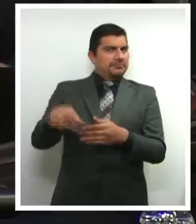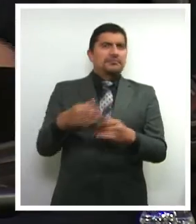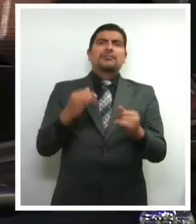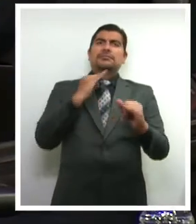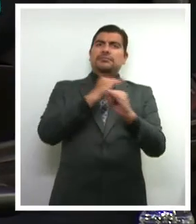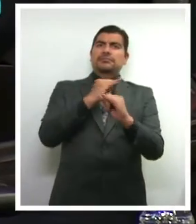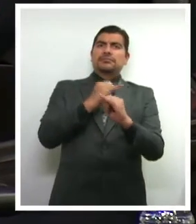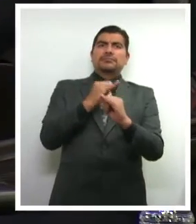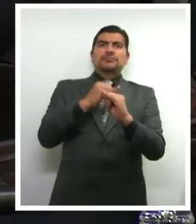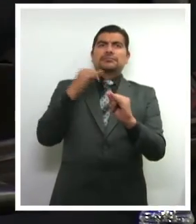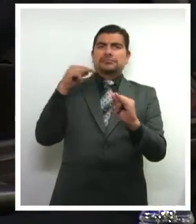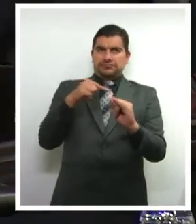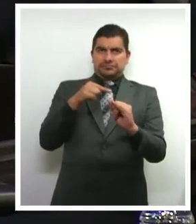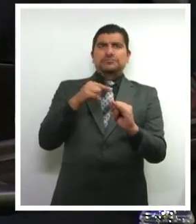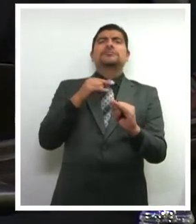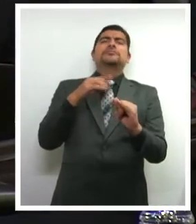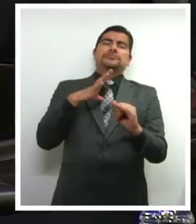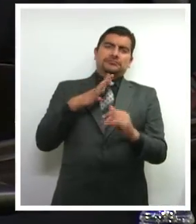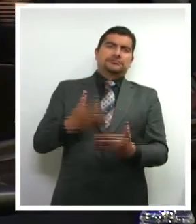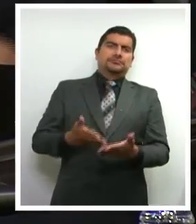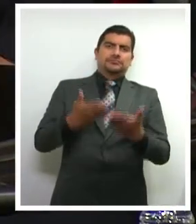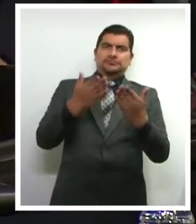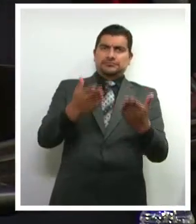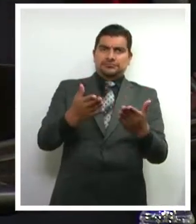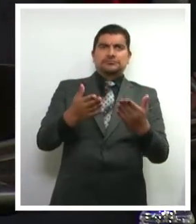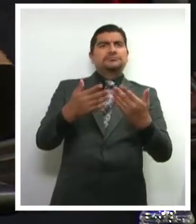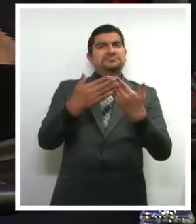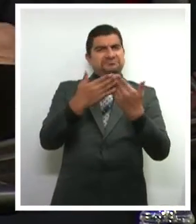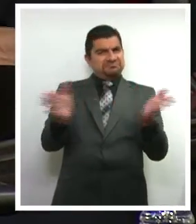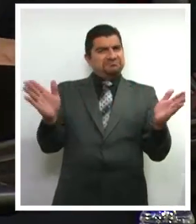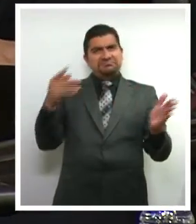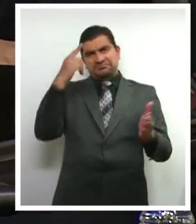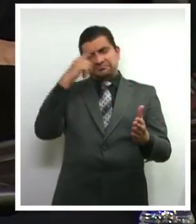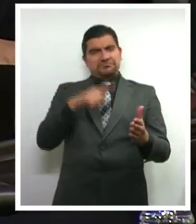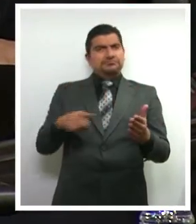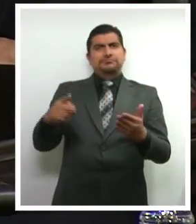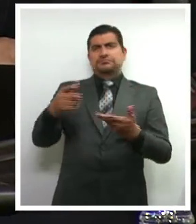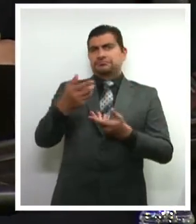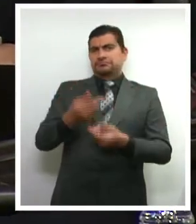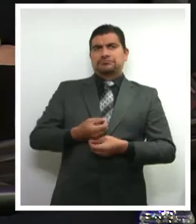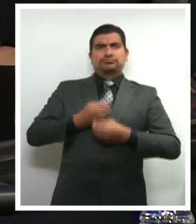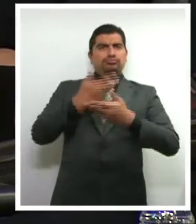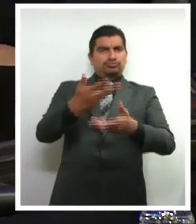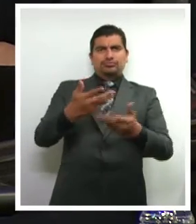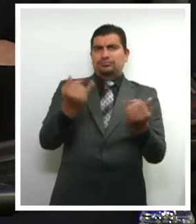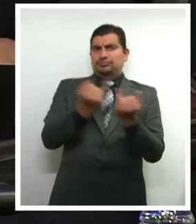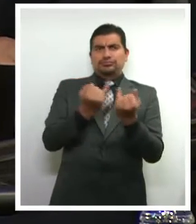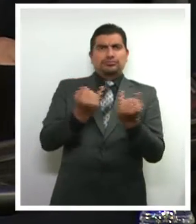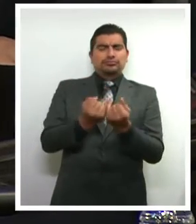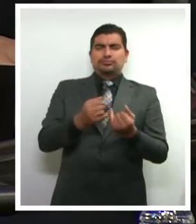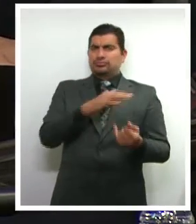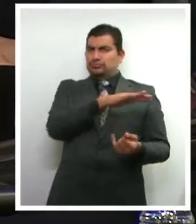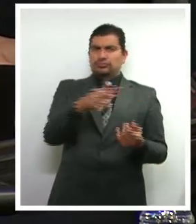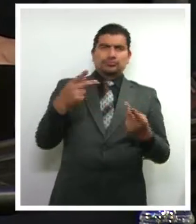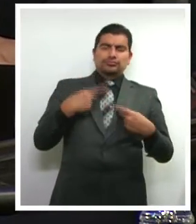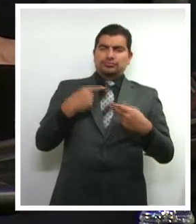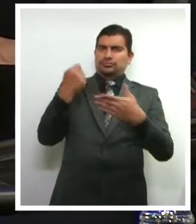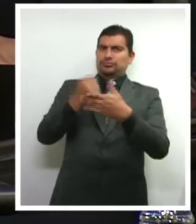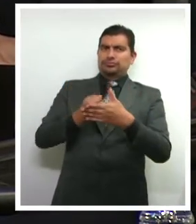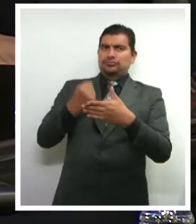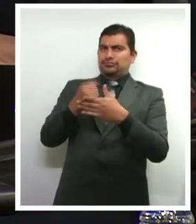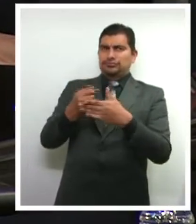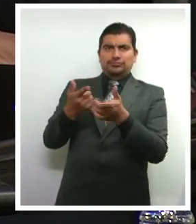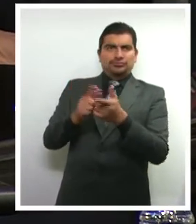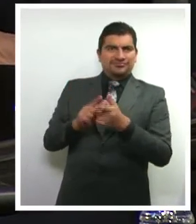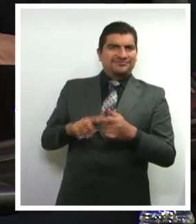Internet tenga la libertad de expresión, como ha sido una demanda del mismo partido y a